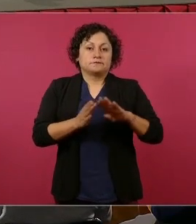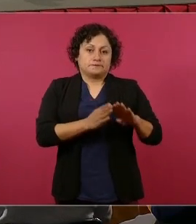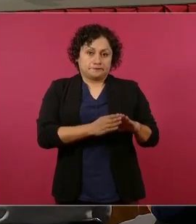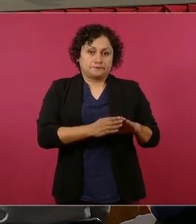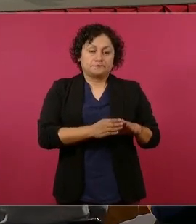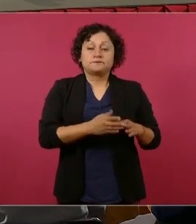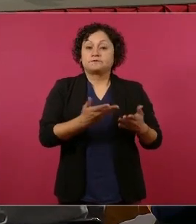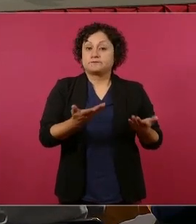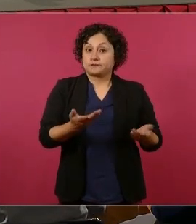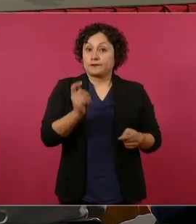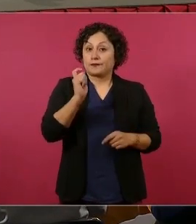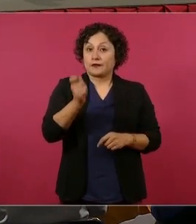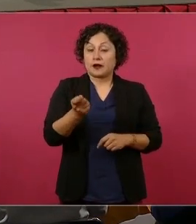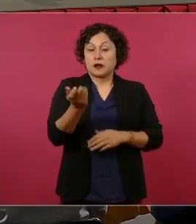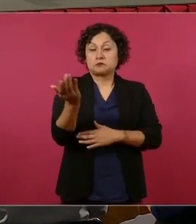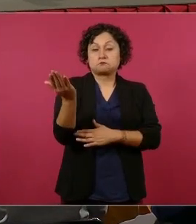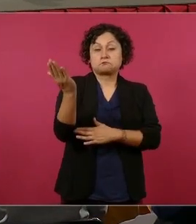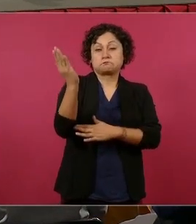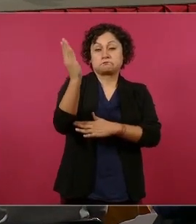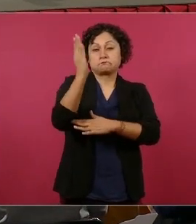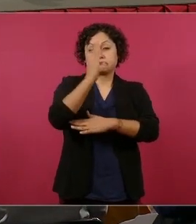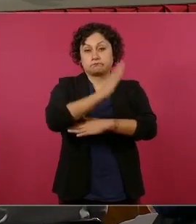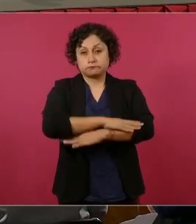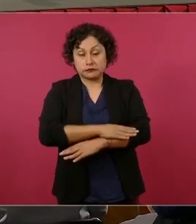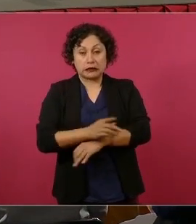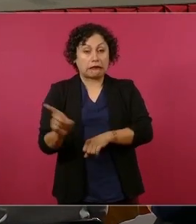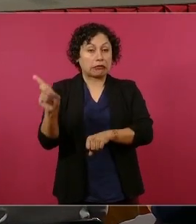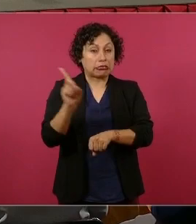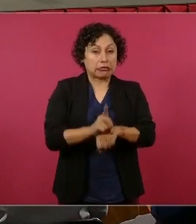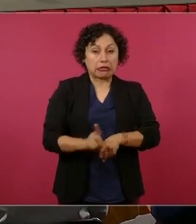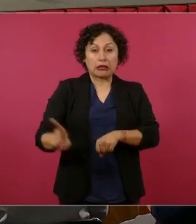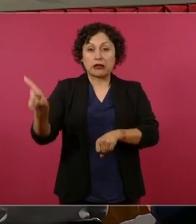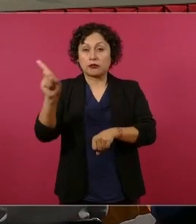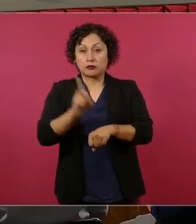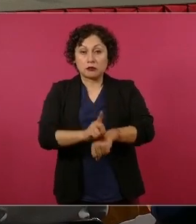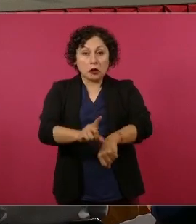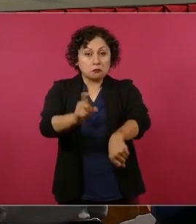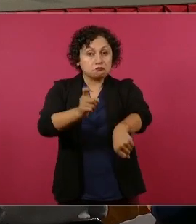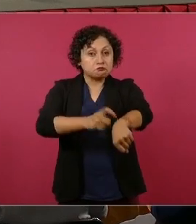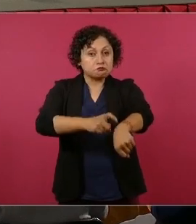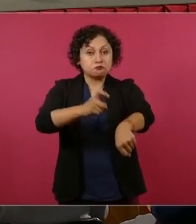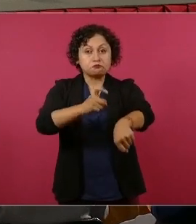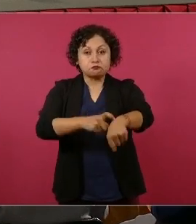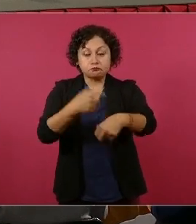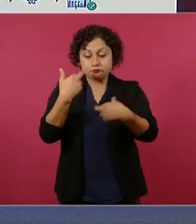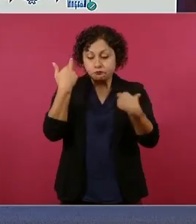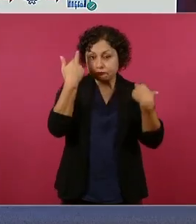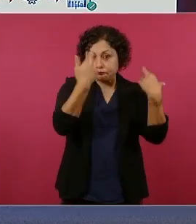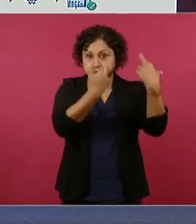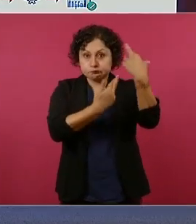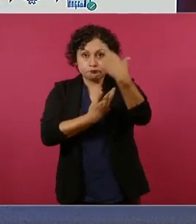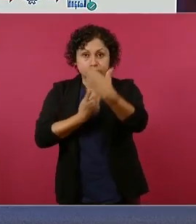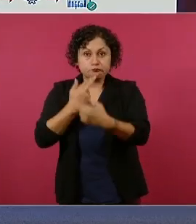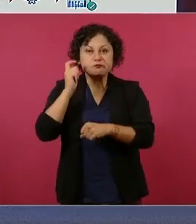día se realiza el monitoreo constante de la evolución de la demanda de electricidad en el país y además del